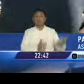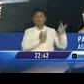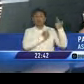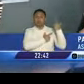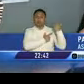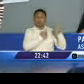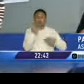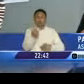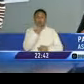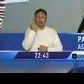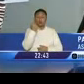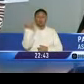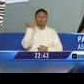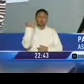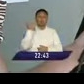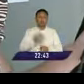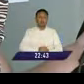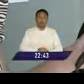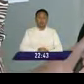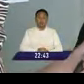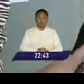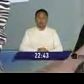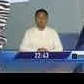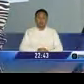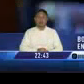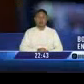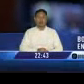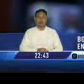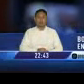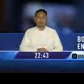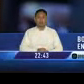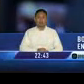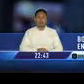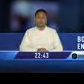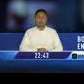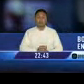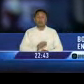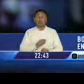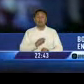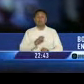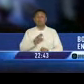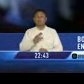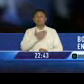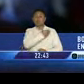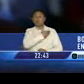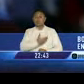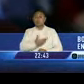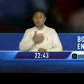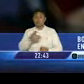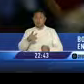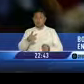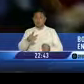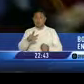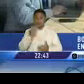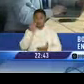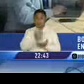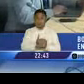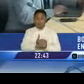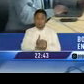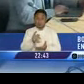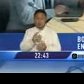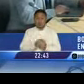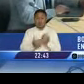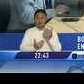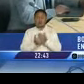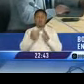de forma excepcional puede hacer las Fuerzas Armadas. De llegar a pasar el veto presidencial, se requerirá de un